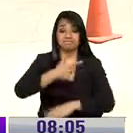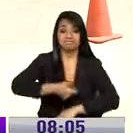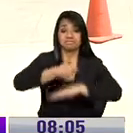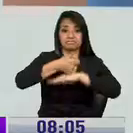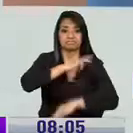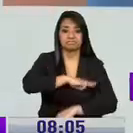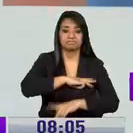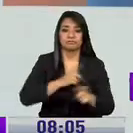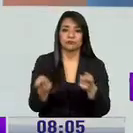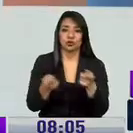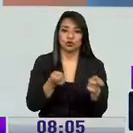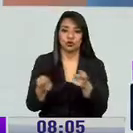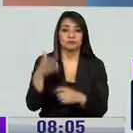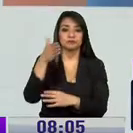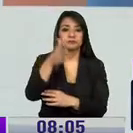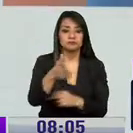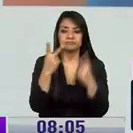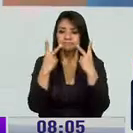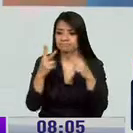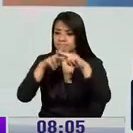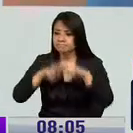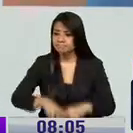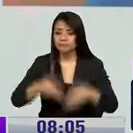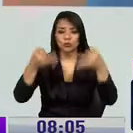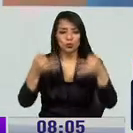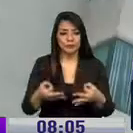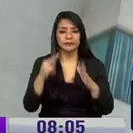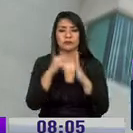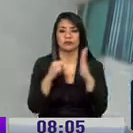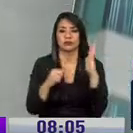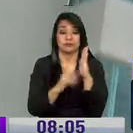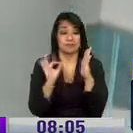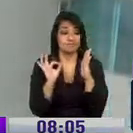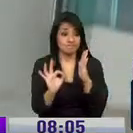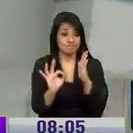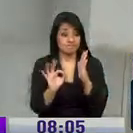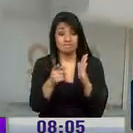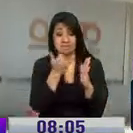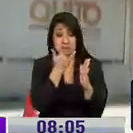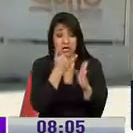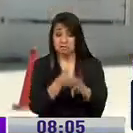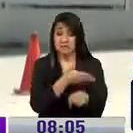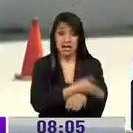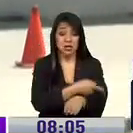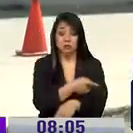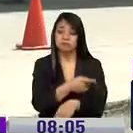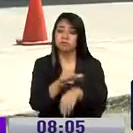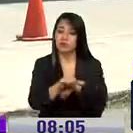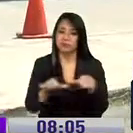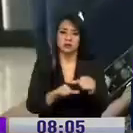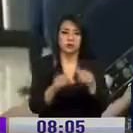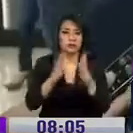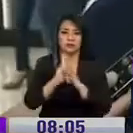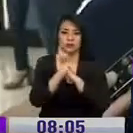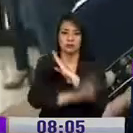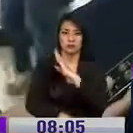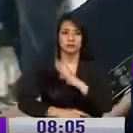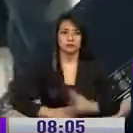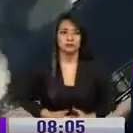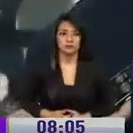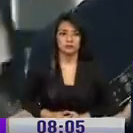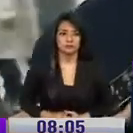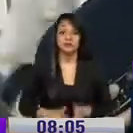de Control acudirá al sitio para verificar el cumplimiento de la norma y establecer sanciones administrativas de ser el caso. Es decir,